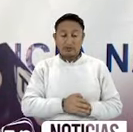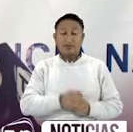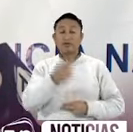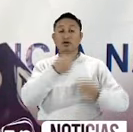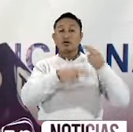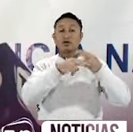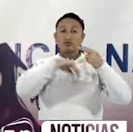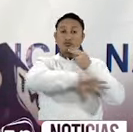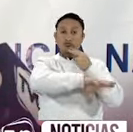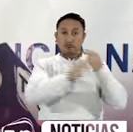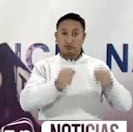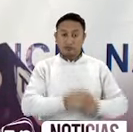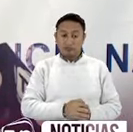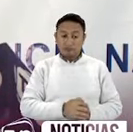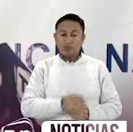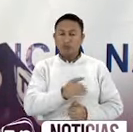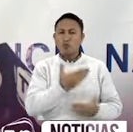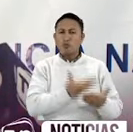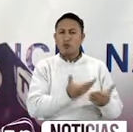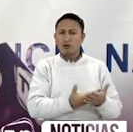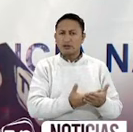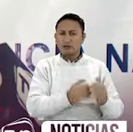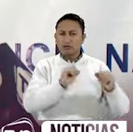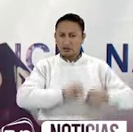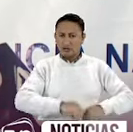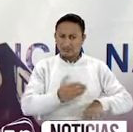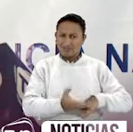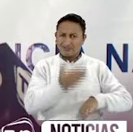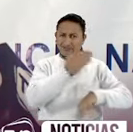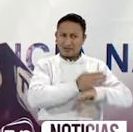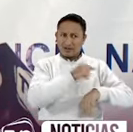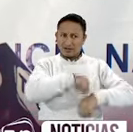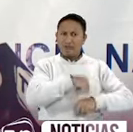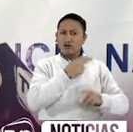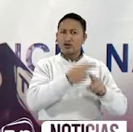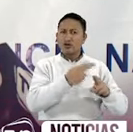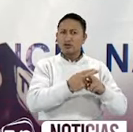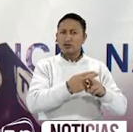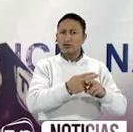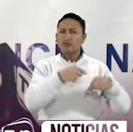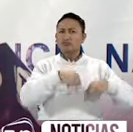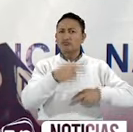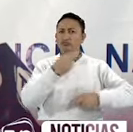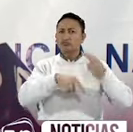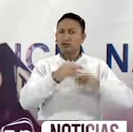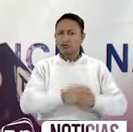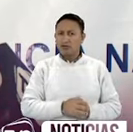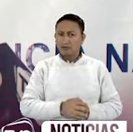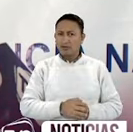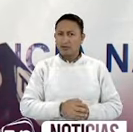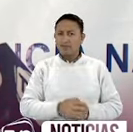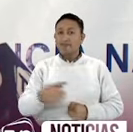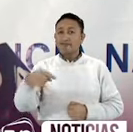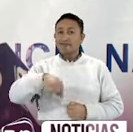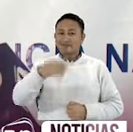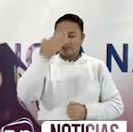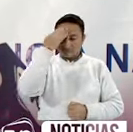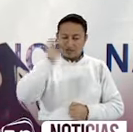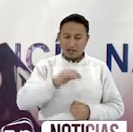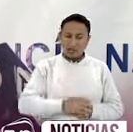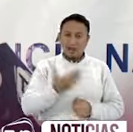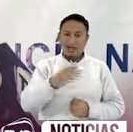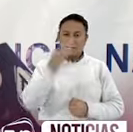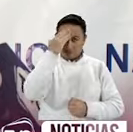unidades económicas, se encontró indicios donde se tenía registrada nombres de algunos locales, es decir, que estaban tratando de